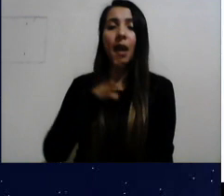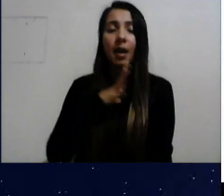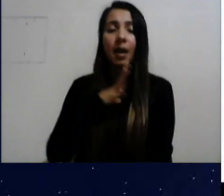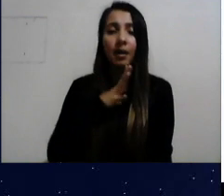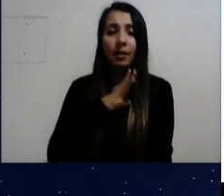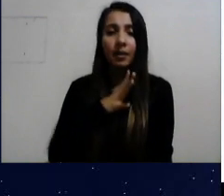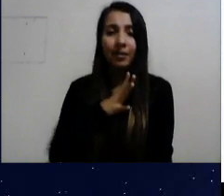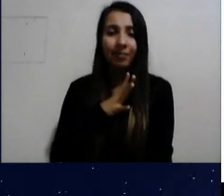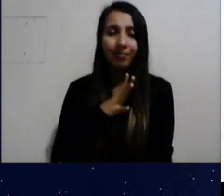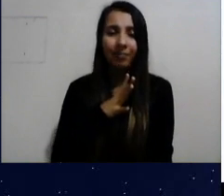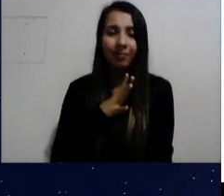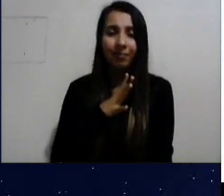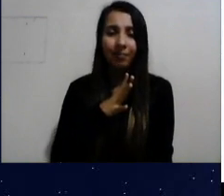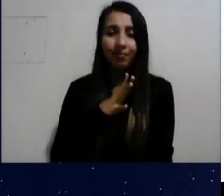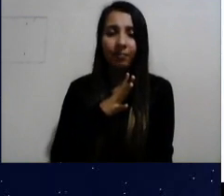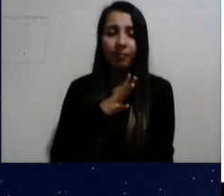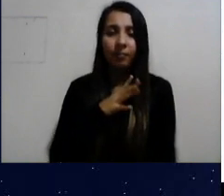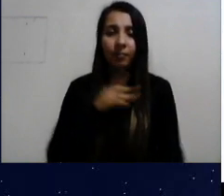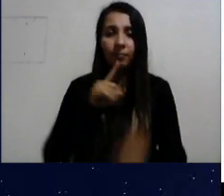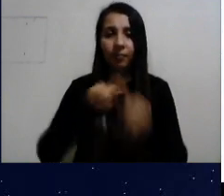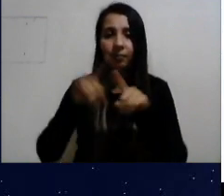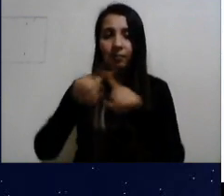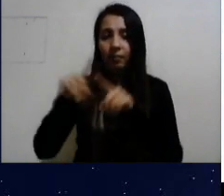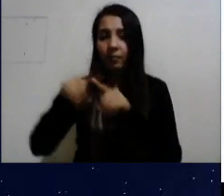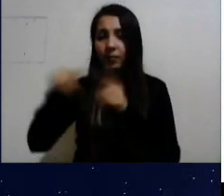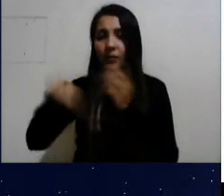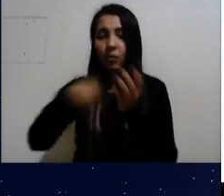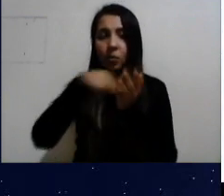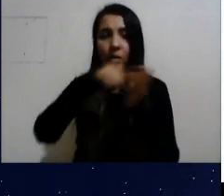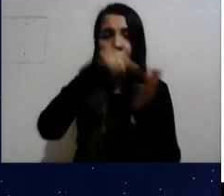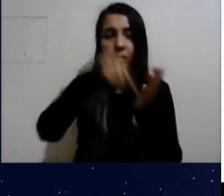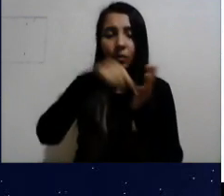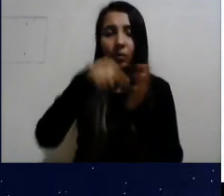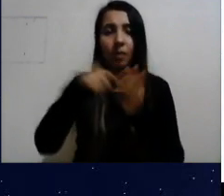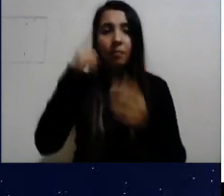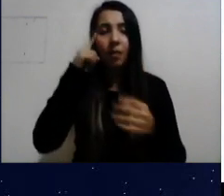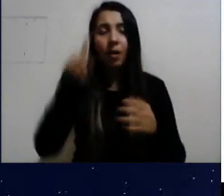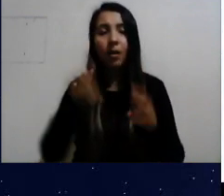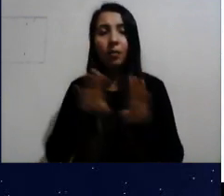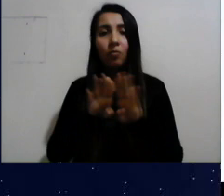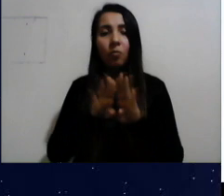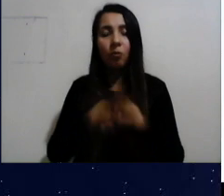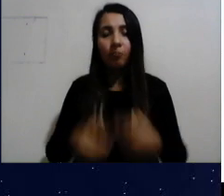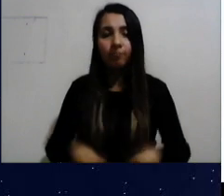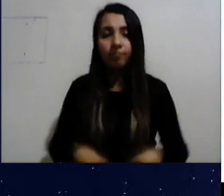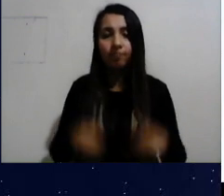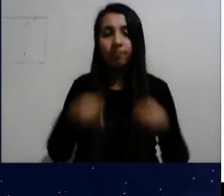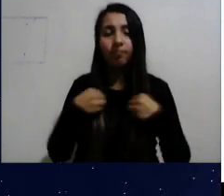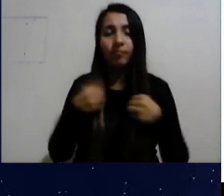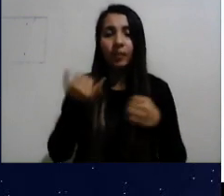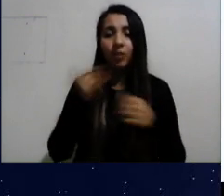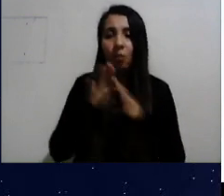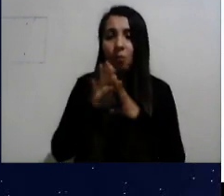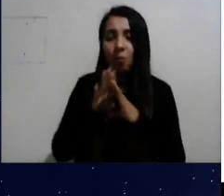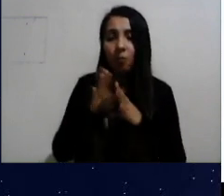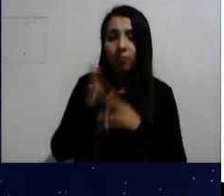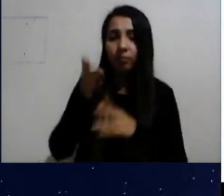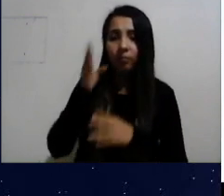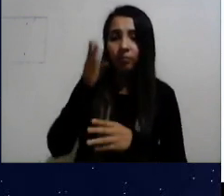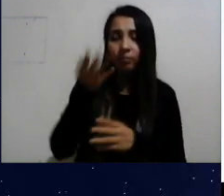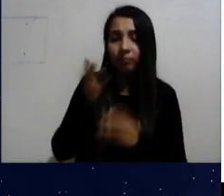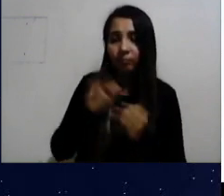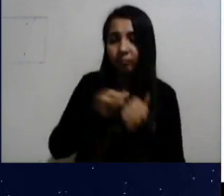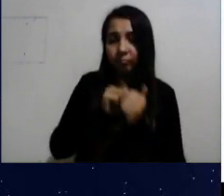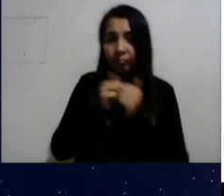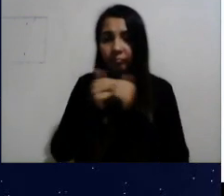que hay una serie de zonas de supervivencia de las diferentes